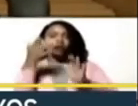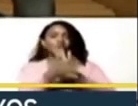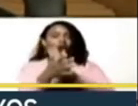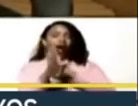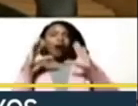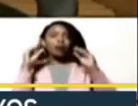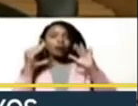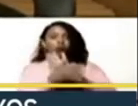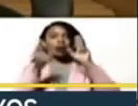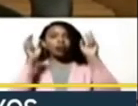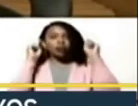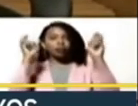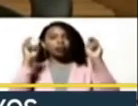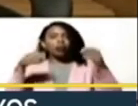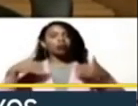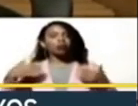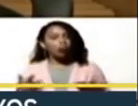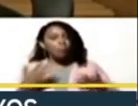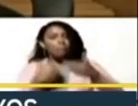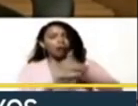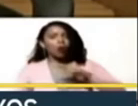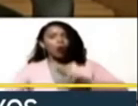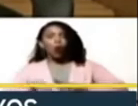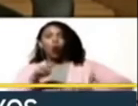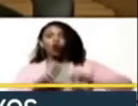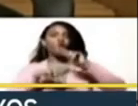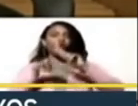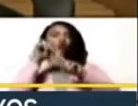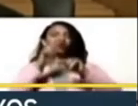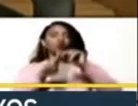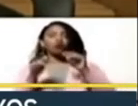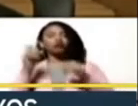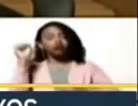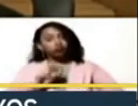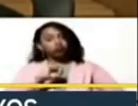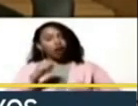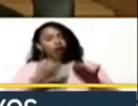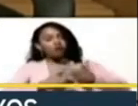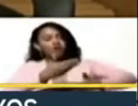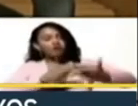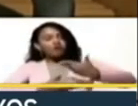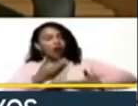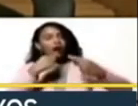diríamos antihistórico, que Colombia y Venezuela se separen. Ese hecho fue realmente una